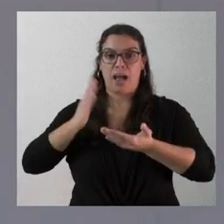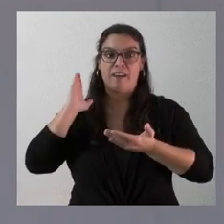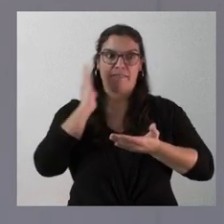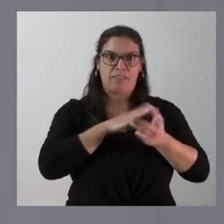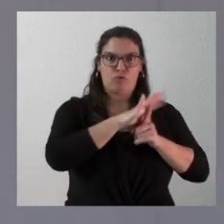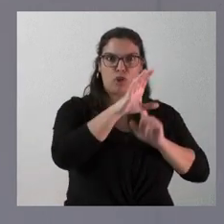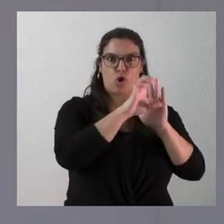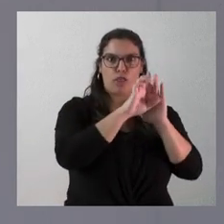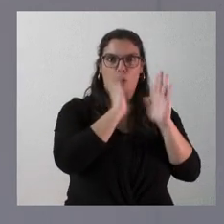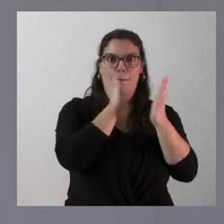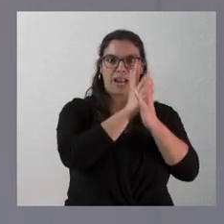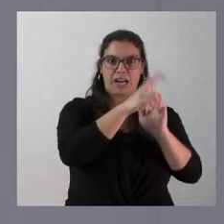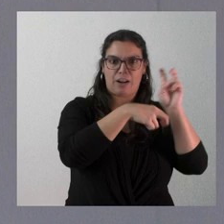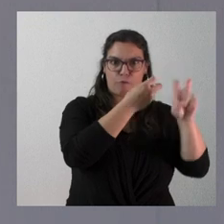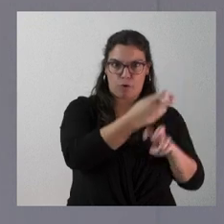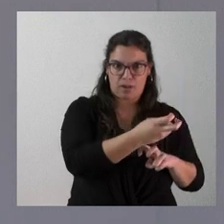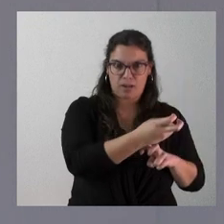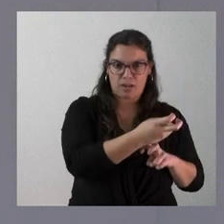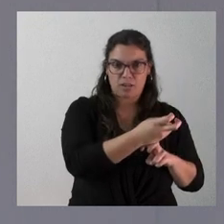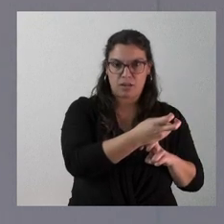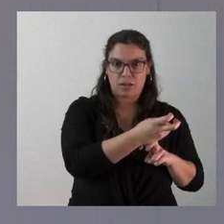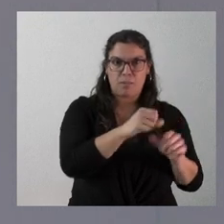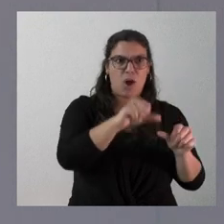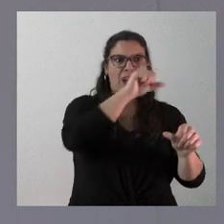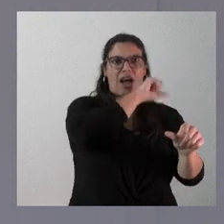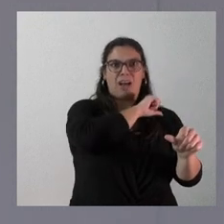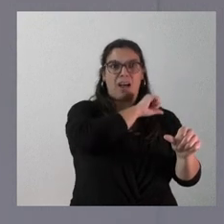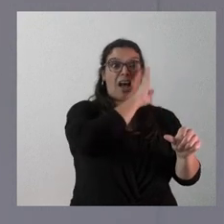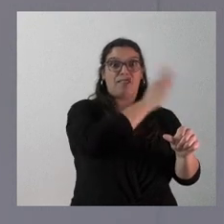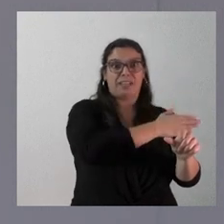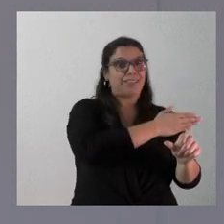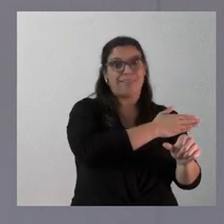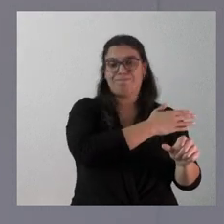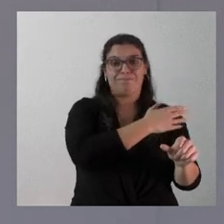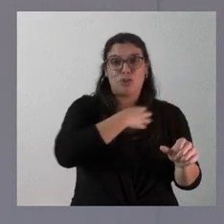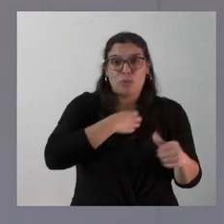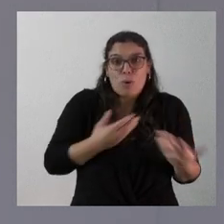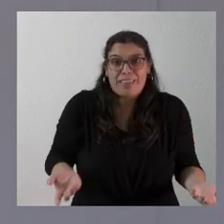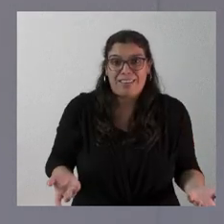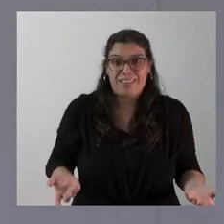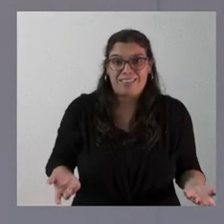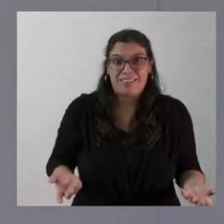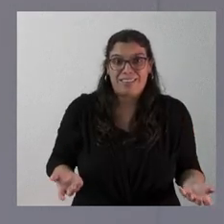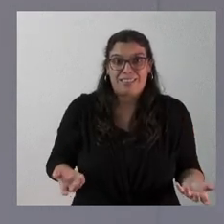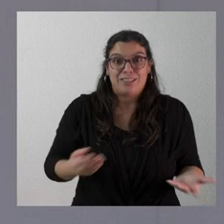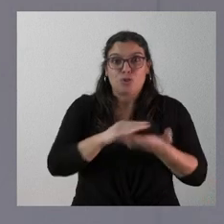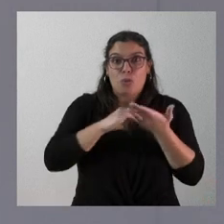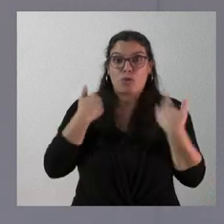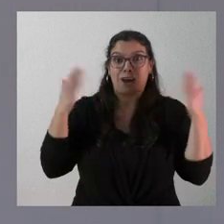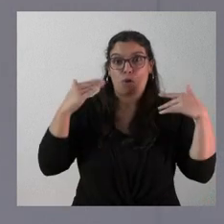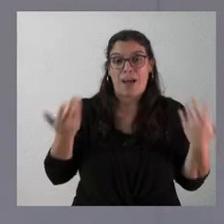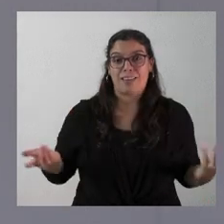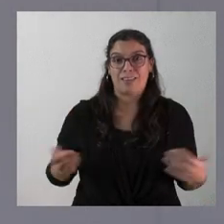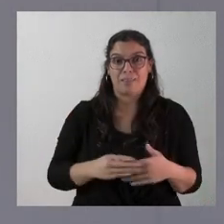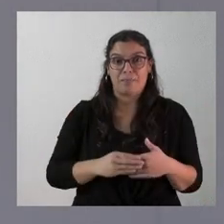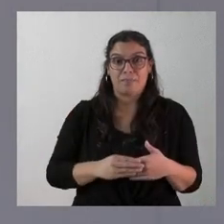va a haber una reforma del Código Penal con efectos retroactivos perjudicando a los reos ya no puede ser ya no tiene remedio tendría remedio